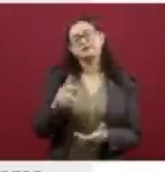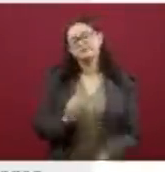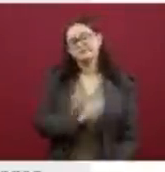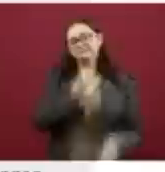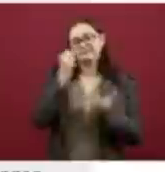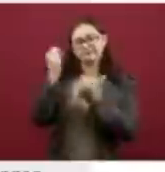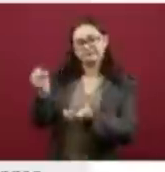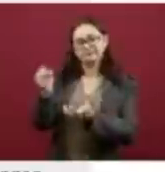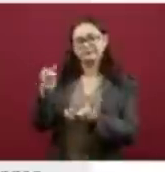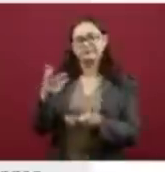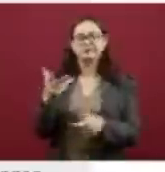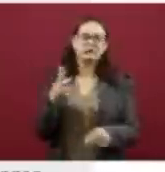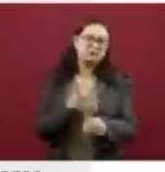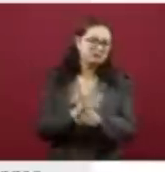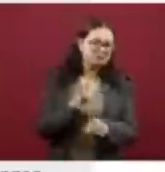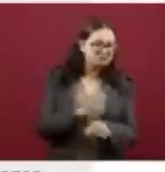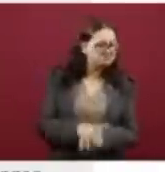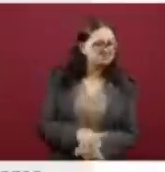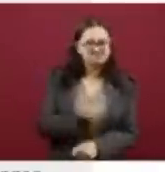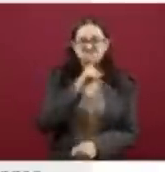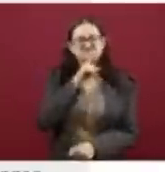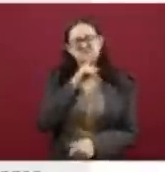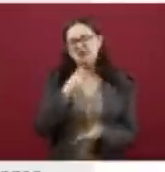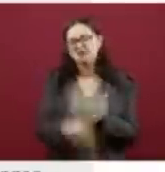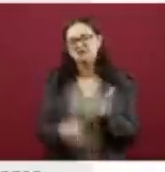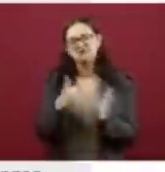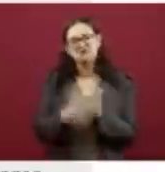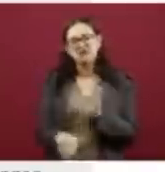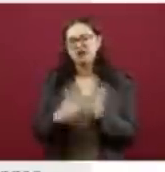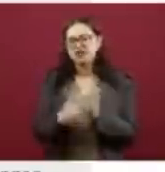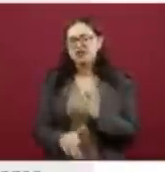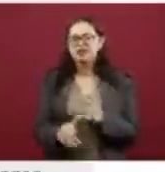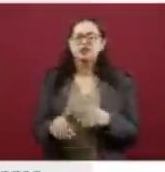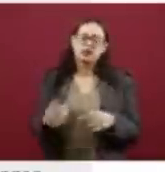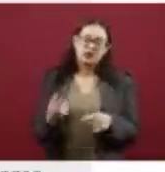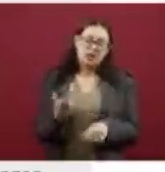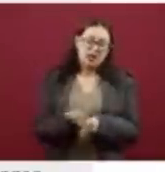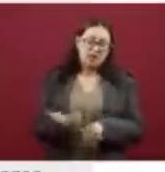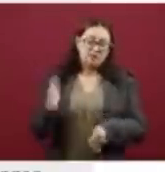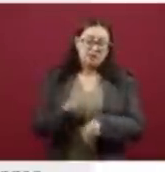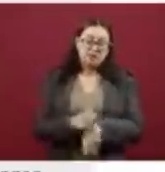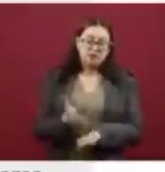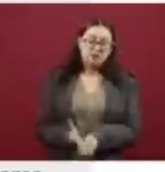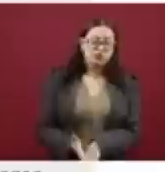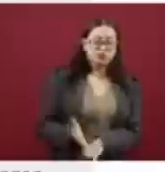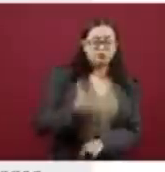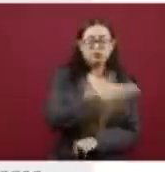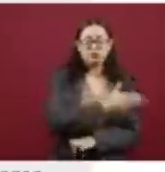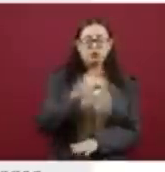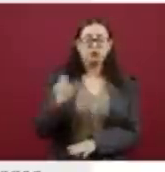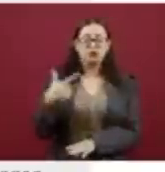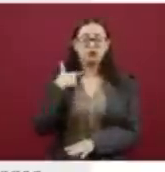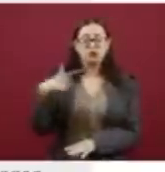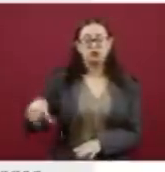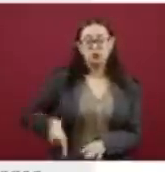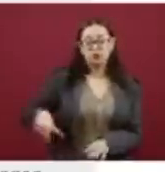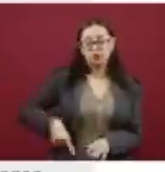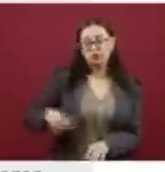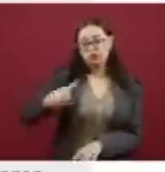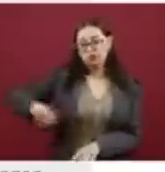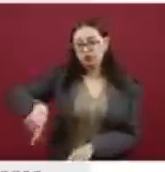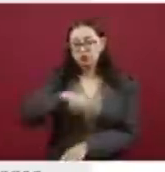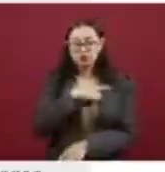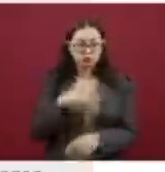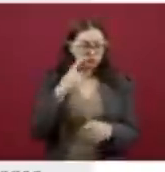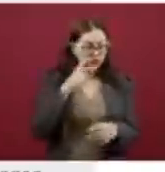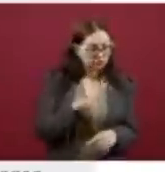que ha sido insuficiente. Todavía a finales de la administración anterior incluso en el periodo de transición tuvimos que intervenir para